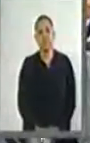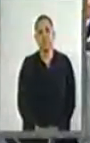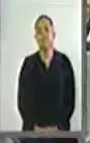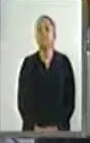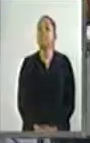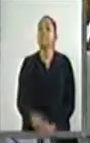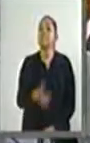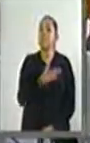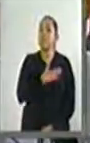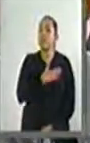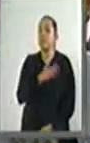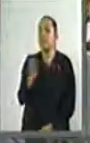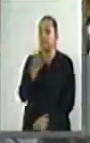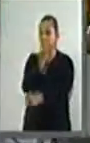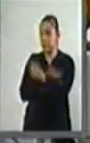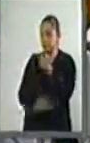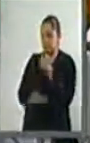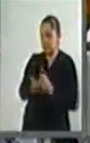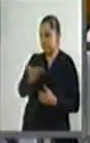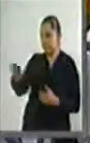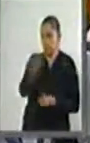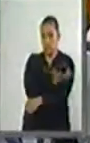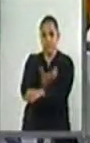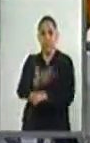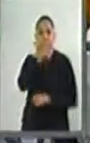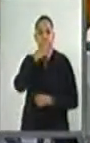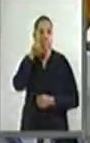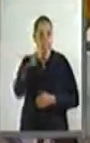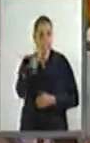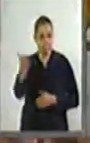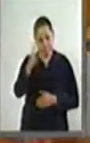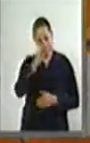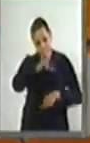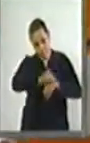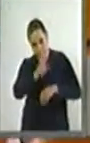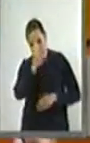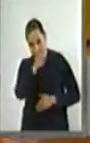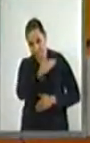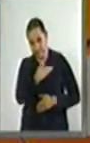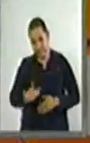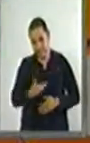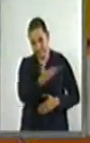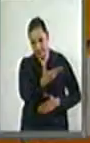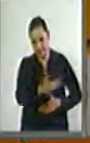Muy buenas tardes, compañeros, compañeros. Con su permiso, señor presidente.